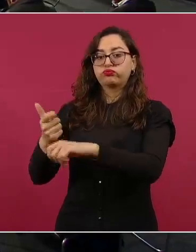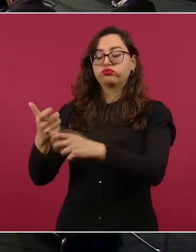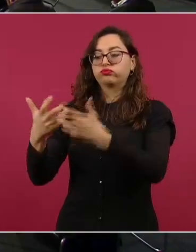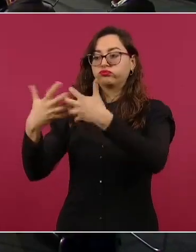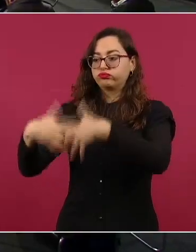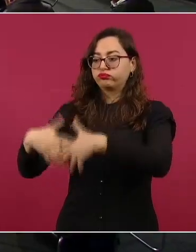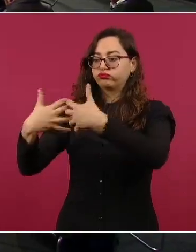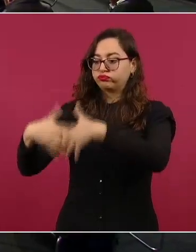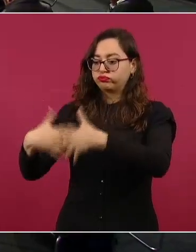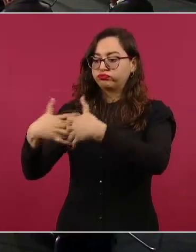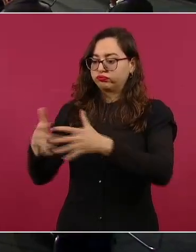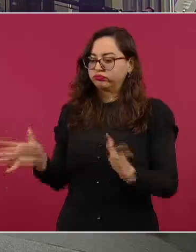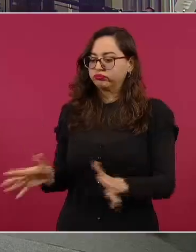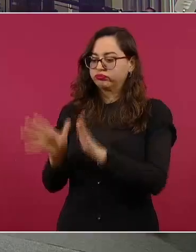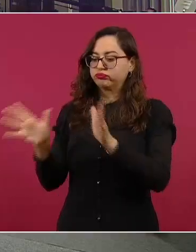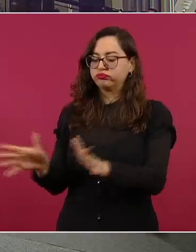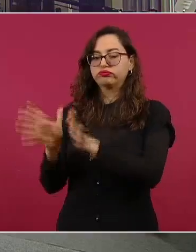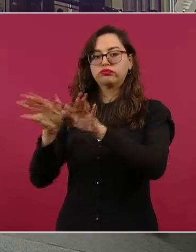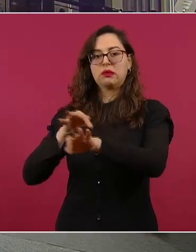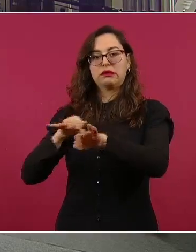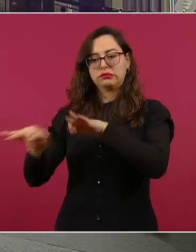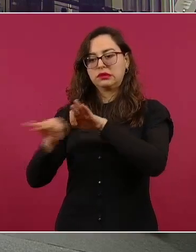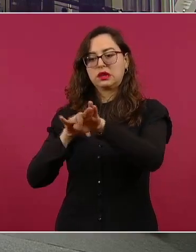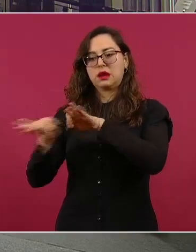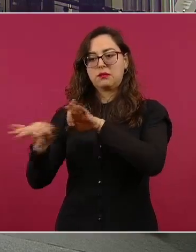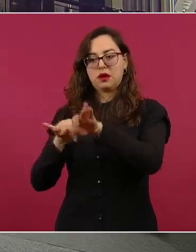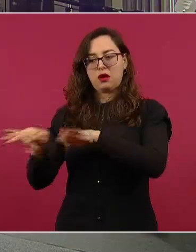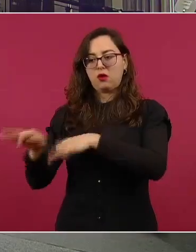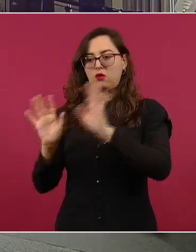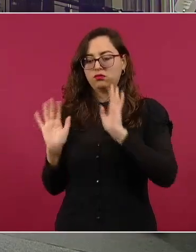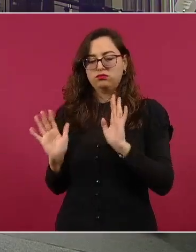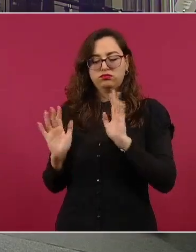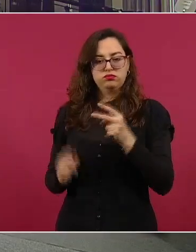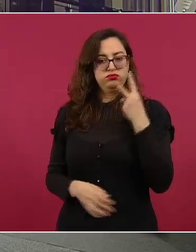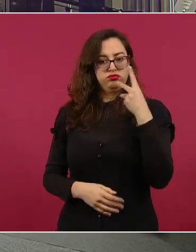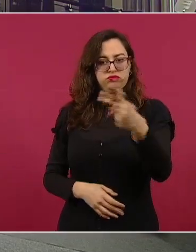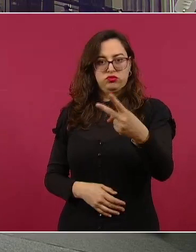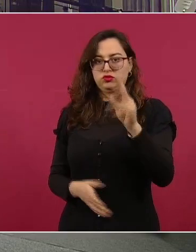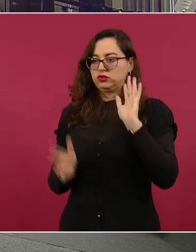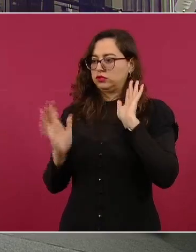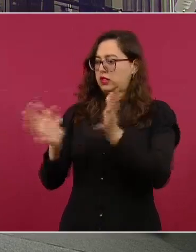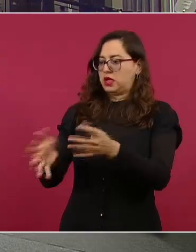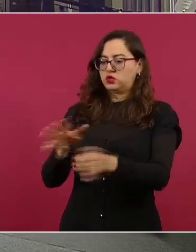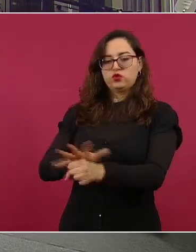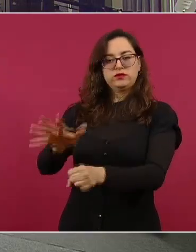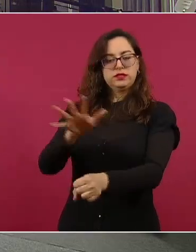y que esto va a generar empleos y ya va a cambiar las cosas.